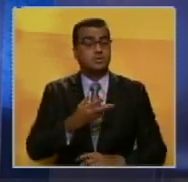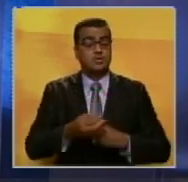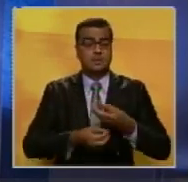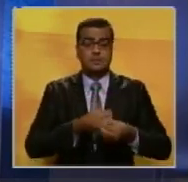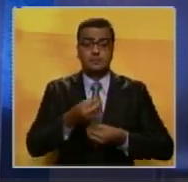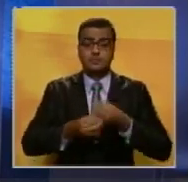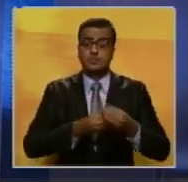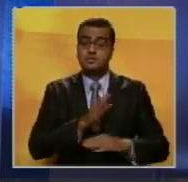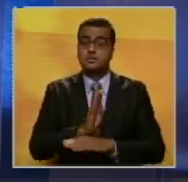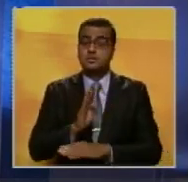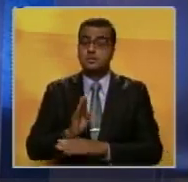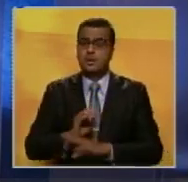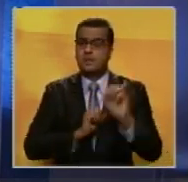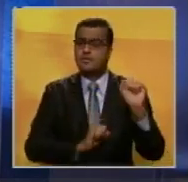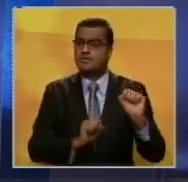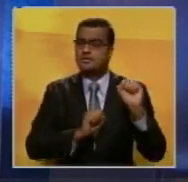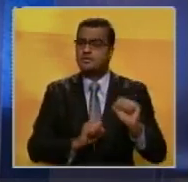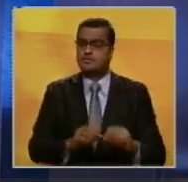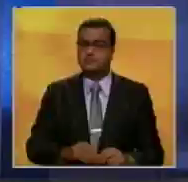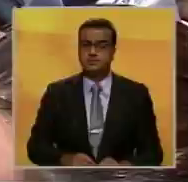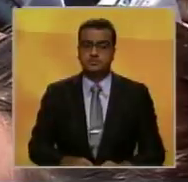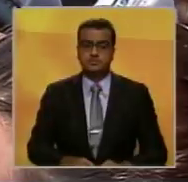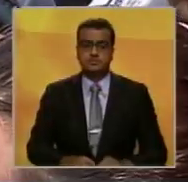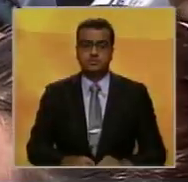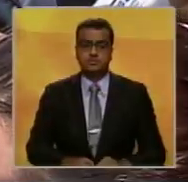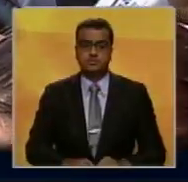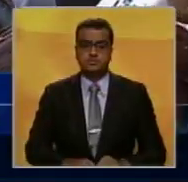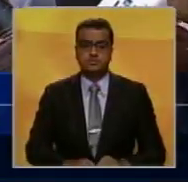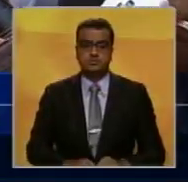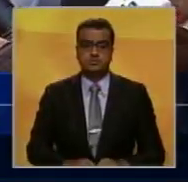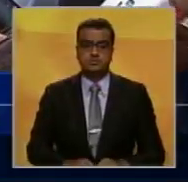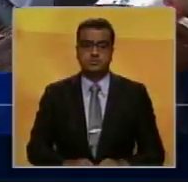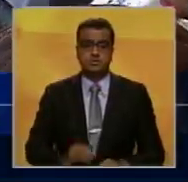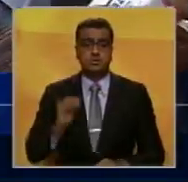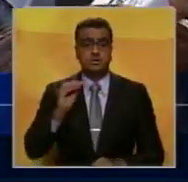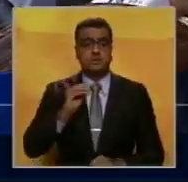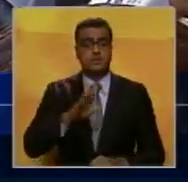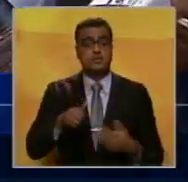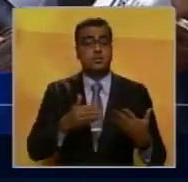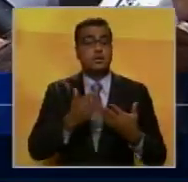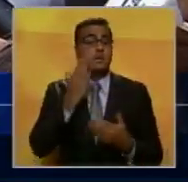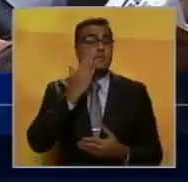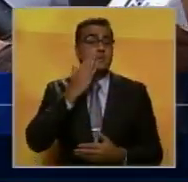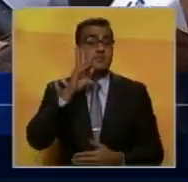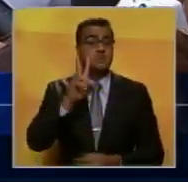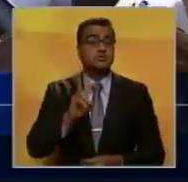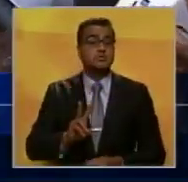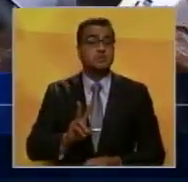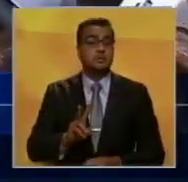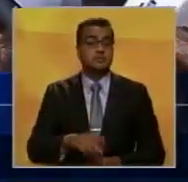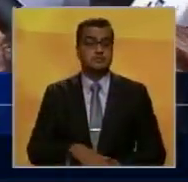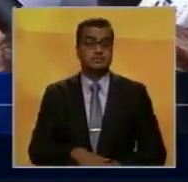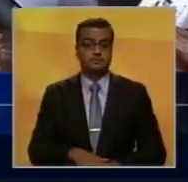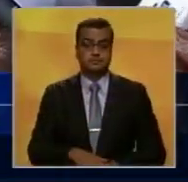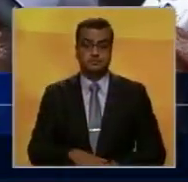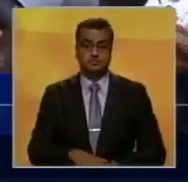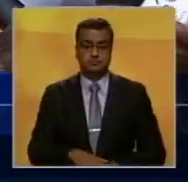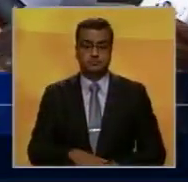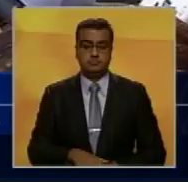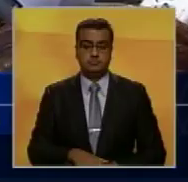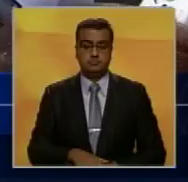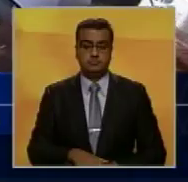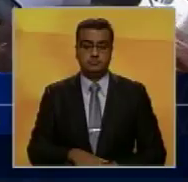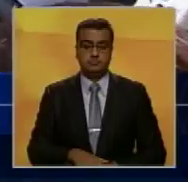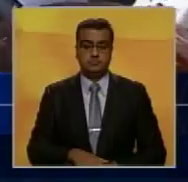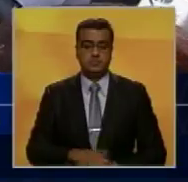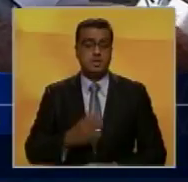organismos de seguridad en las manifestaciones. Hoy queremos hacer un llamado a todas las madres de Venezuela y muy especialmente a